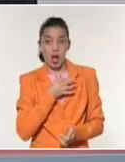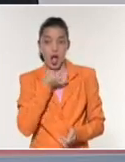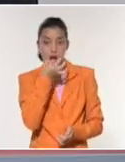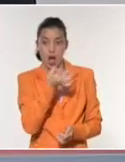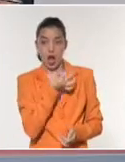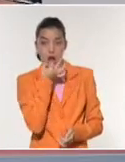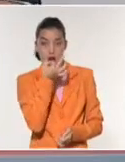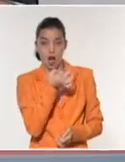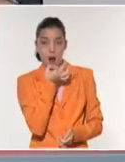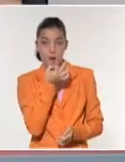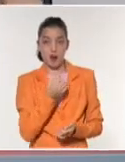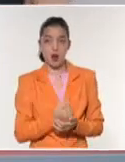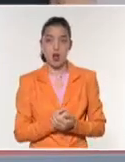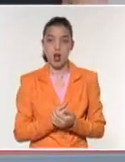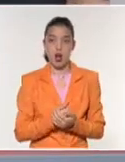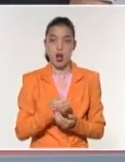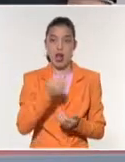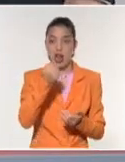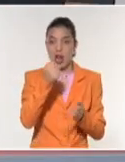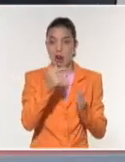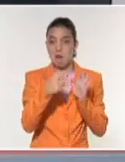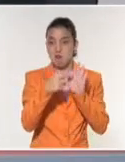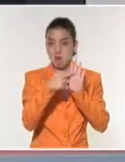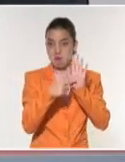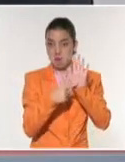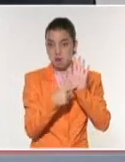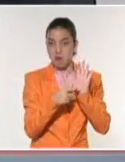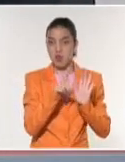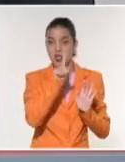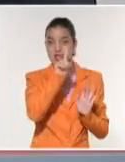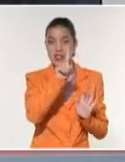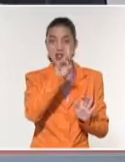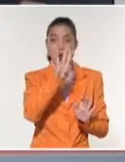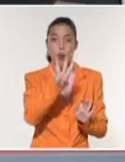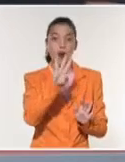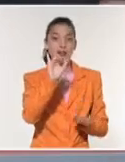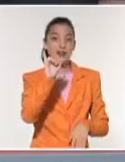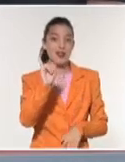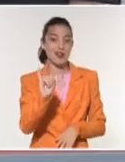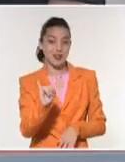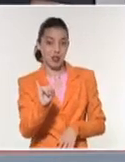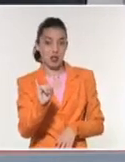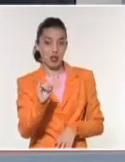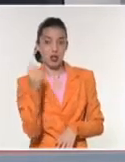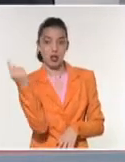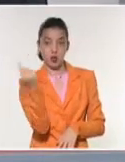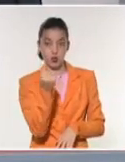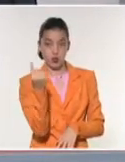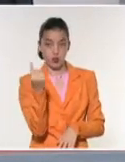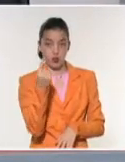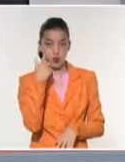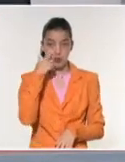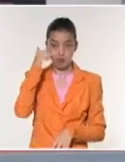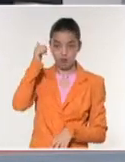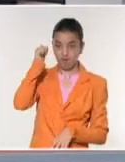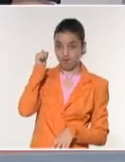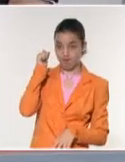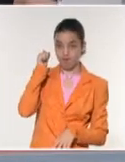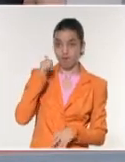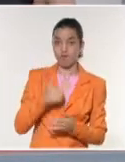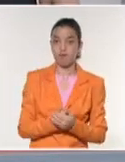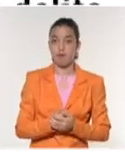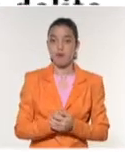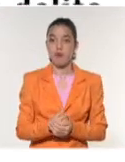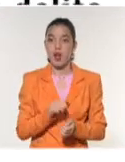artículo 146, el apartado 1, esta es la ley de ejecución penal vigente en Cuba, la libertad